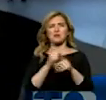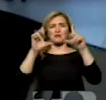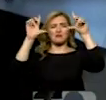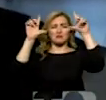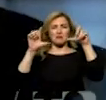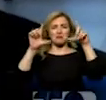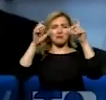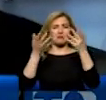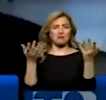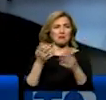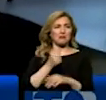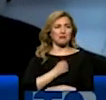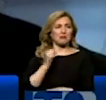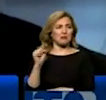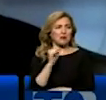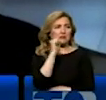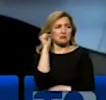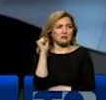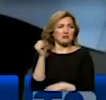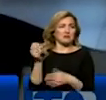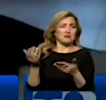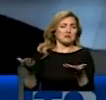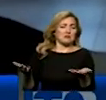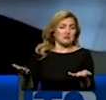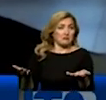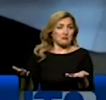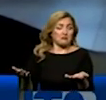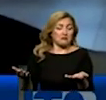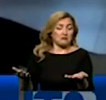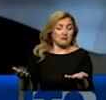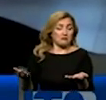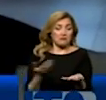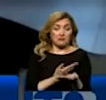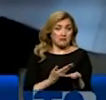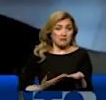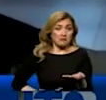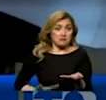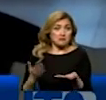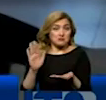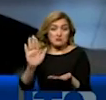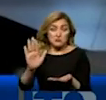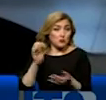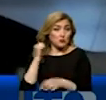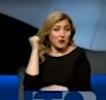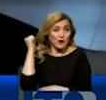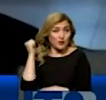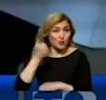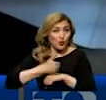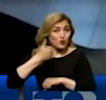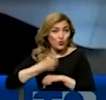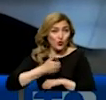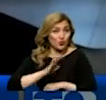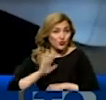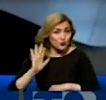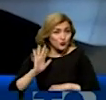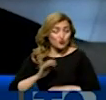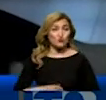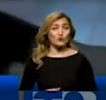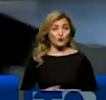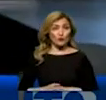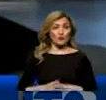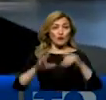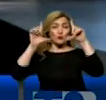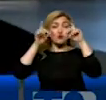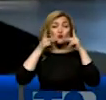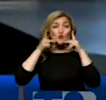fotografía cuyos derechos supuestamente tiene la Presidencia de la República, y esa fotografía es una fotografía